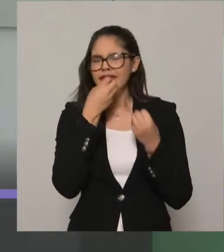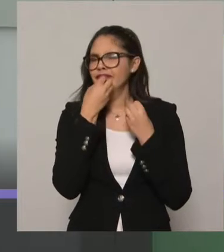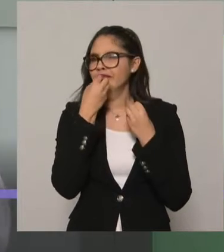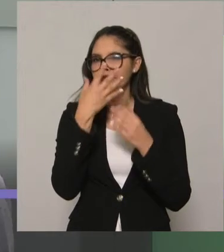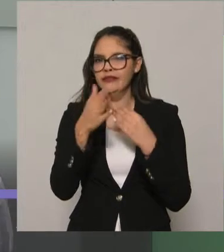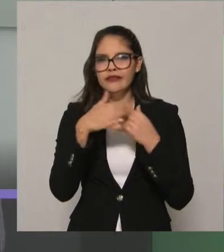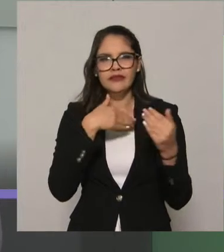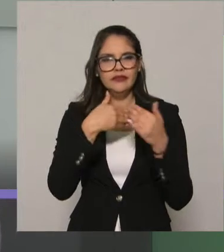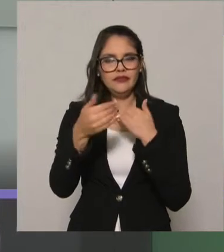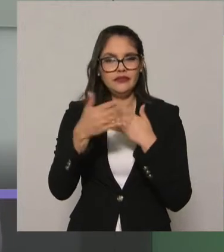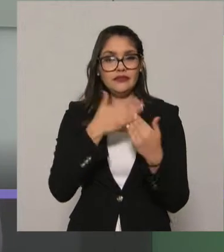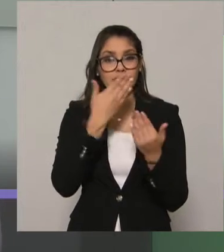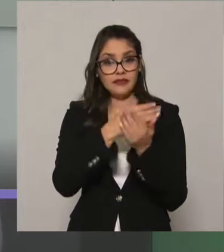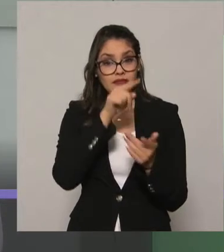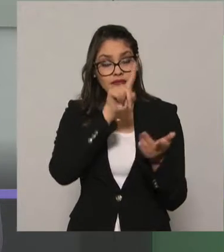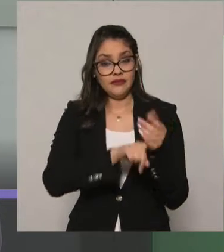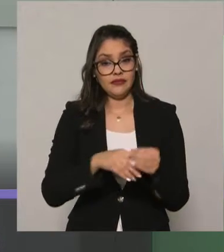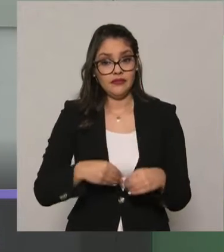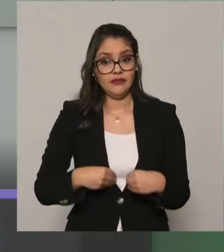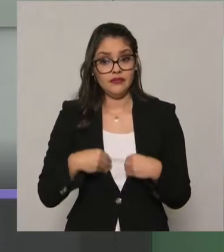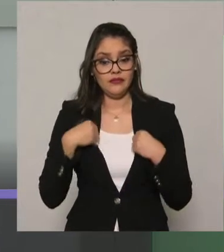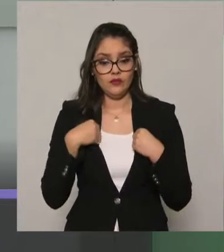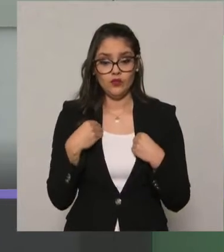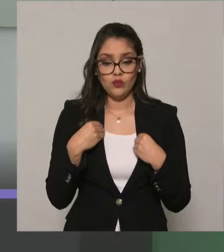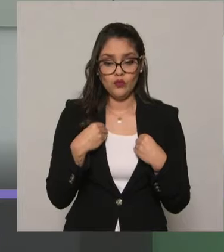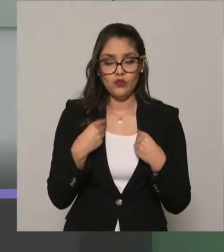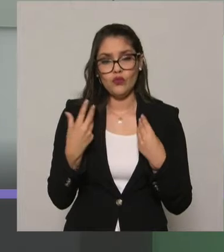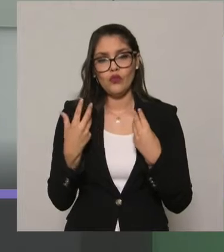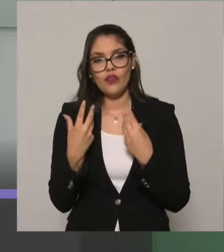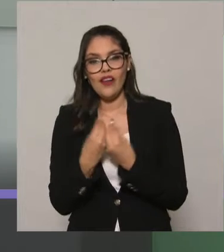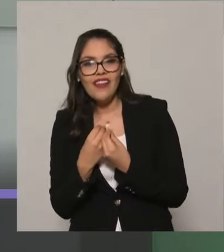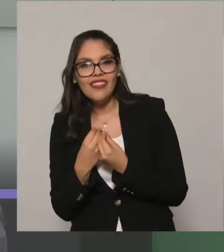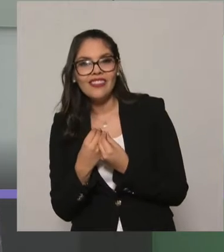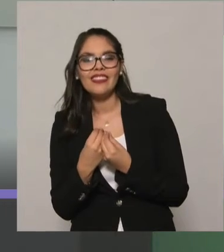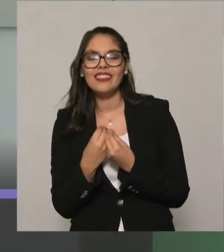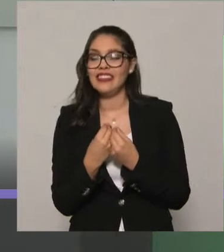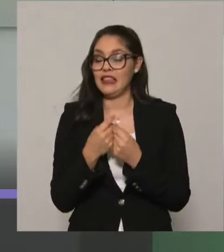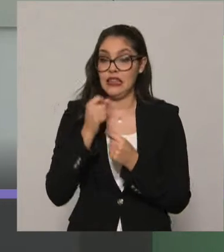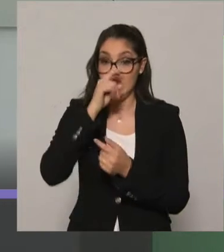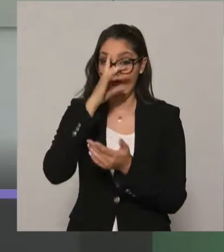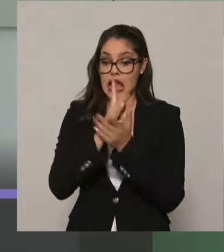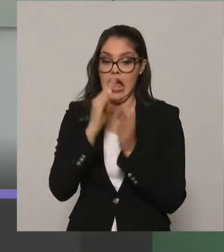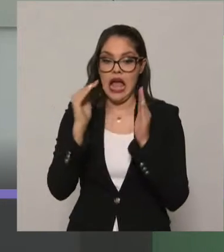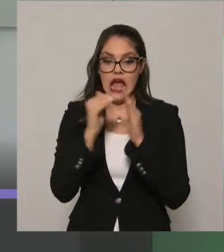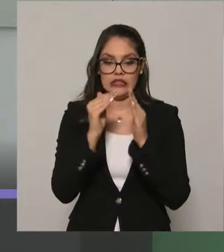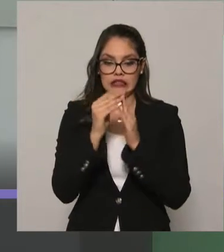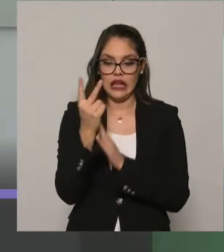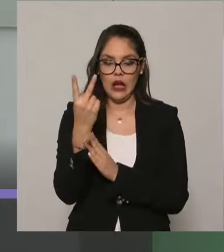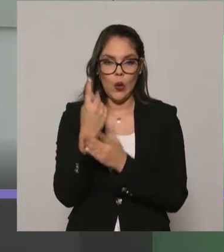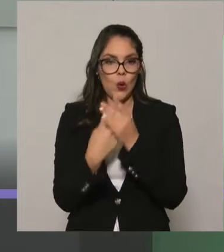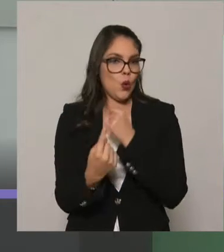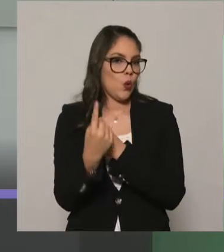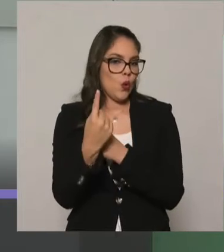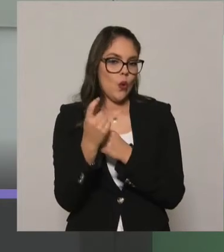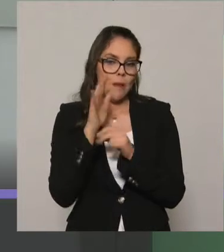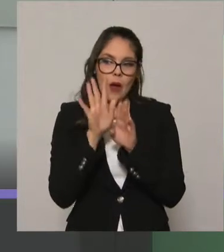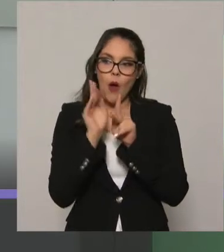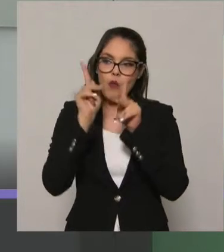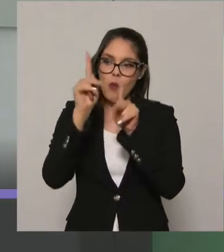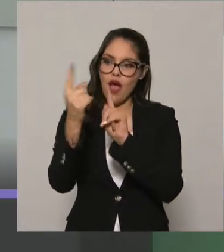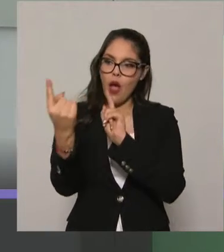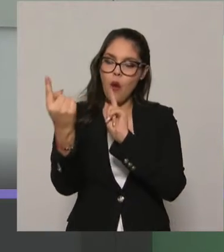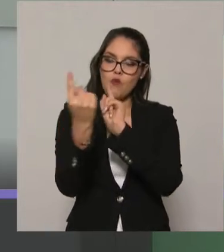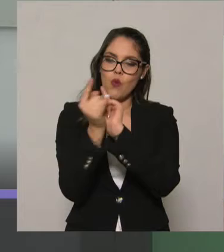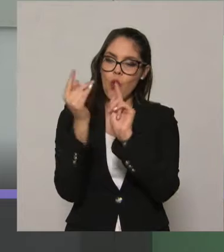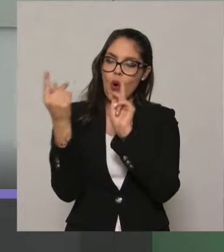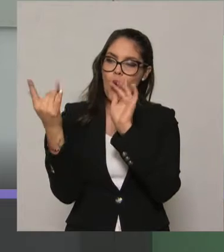moderna, ¿no? Además vivían, vamos a decir, juntos pero no revueltos, tenían una casa que los unía por un pequeño puente, ¿no? Y